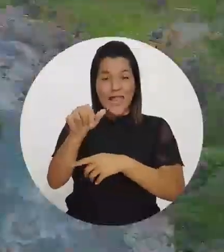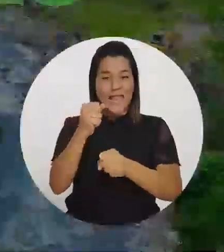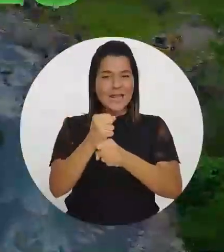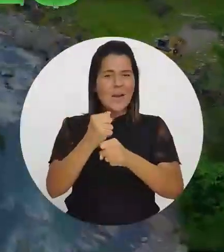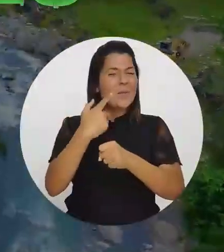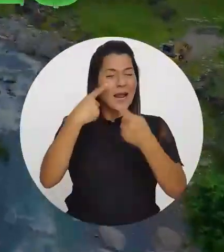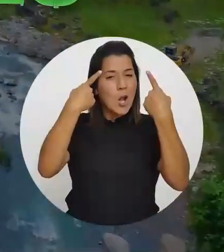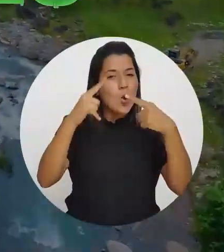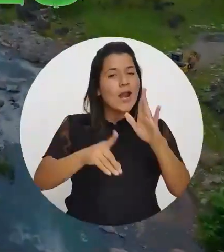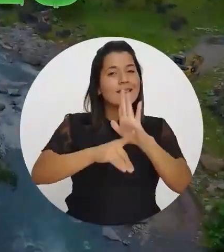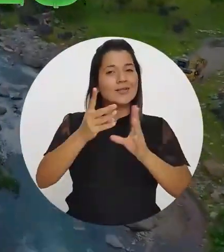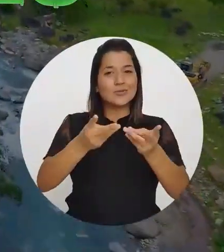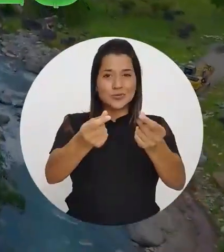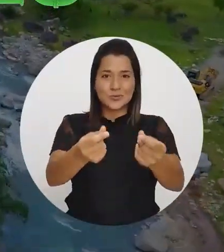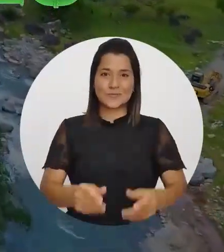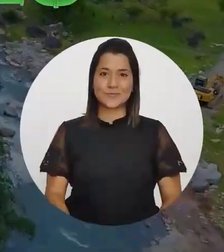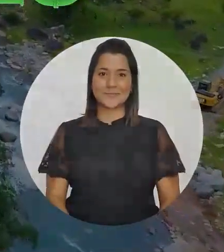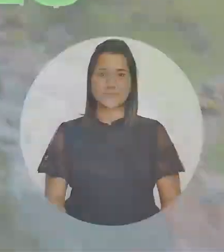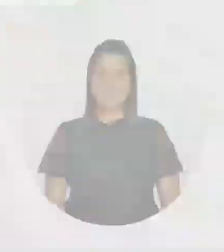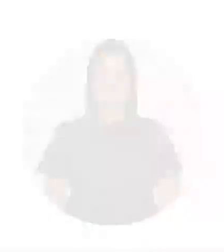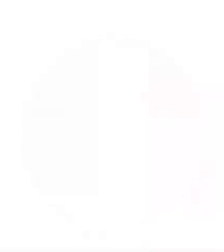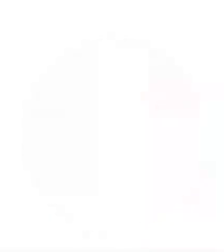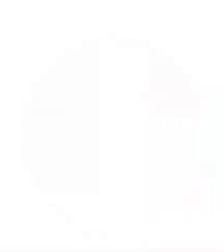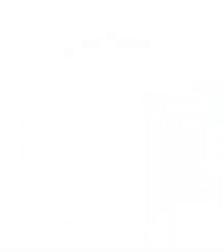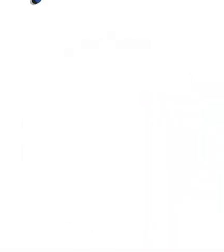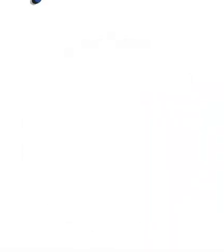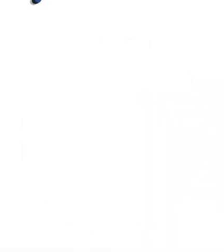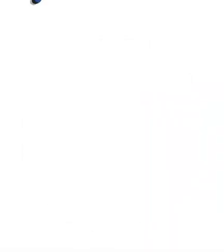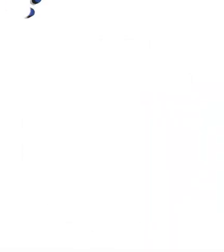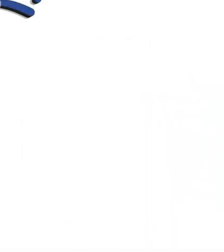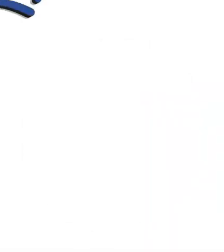a haciendo que fluya el